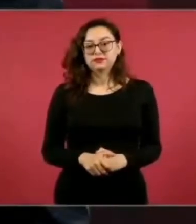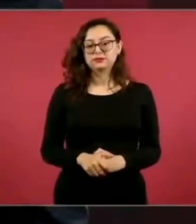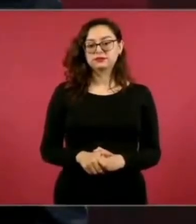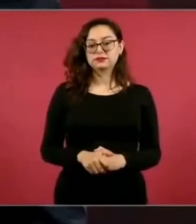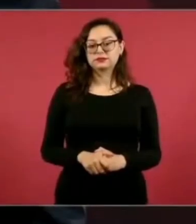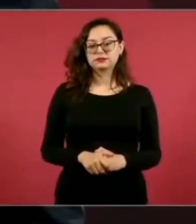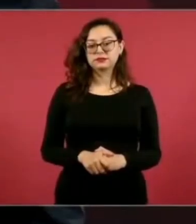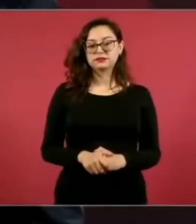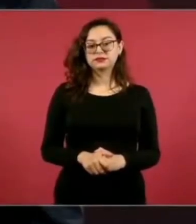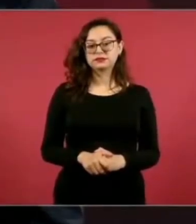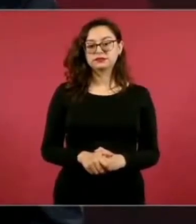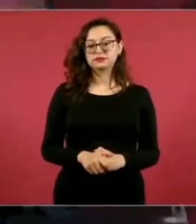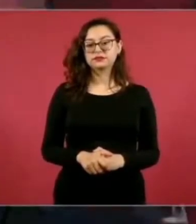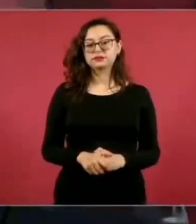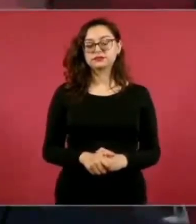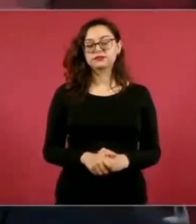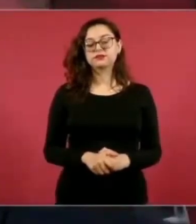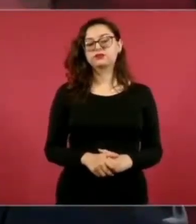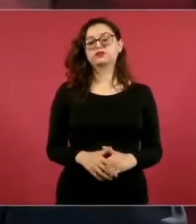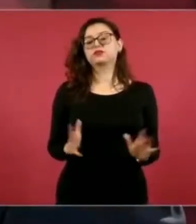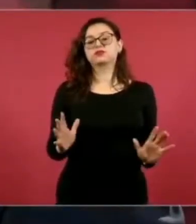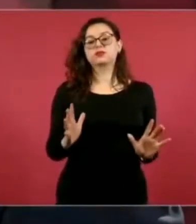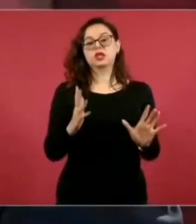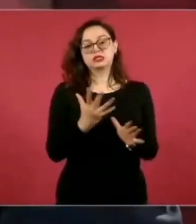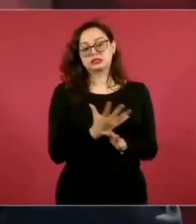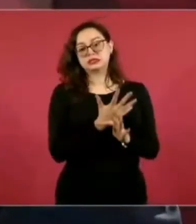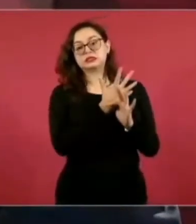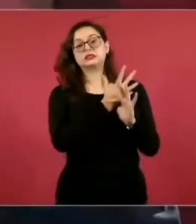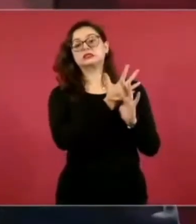miembros del Ejército de México